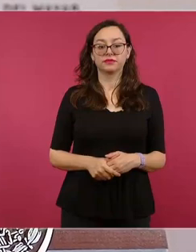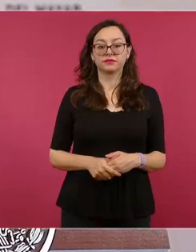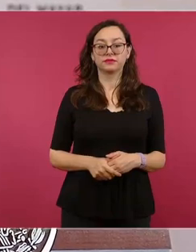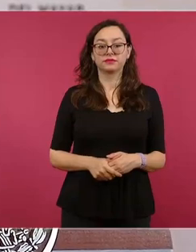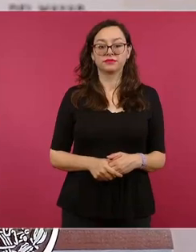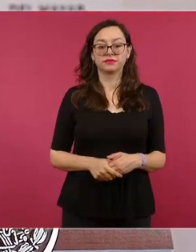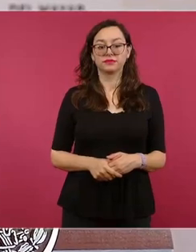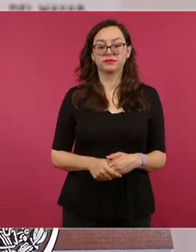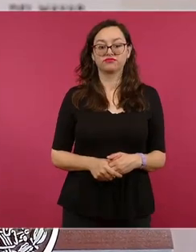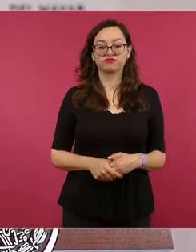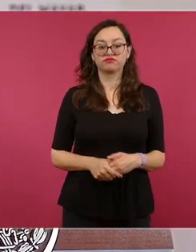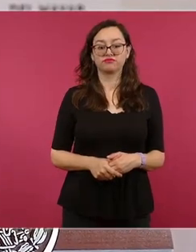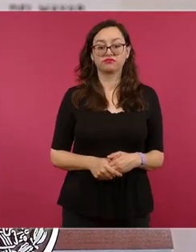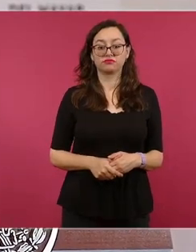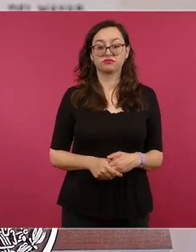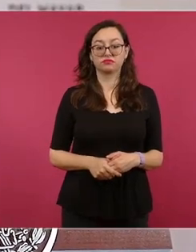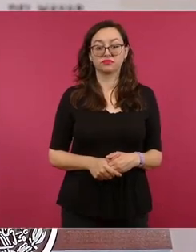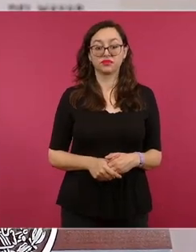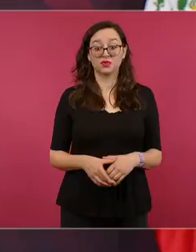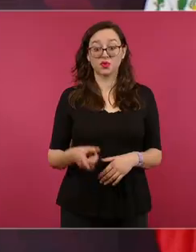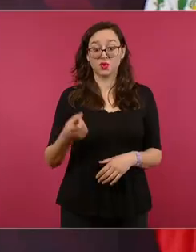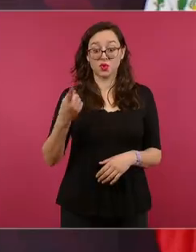está muy difícil que nos dejemos robar.